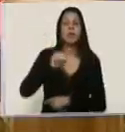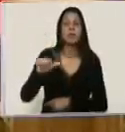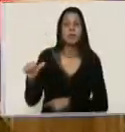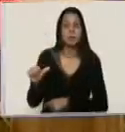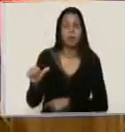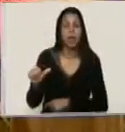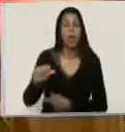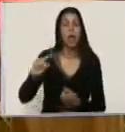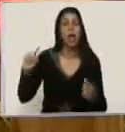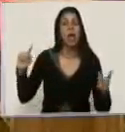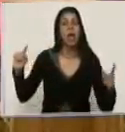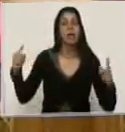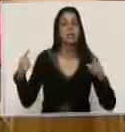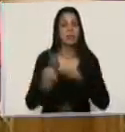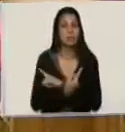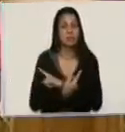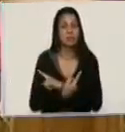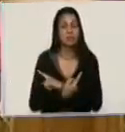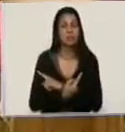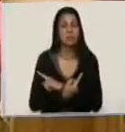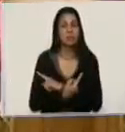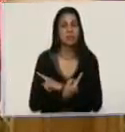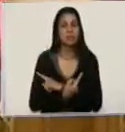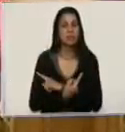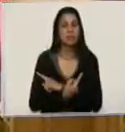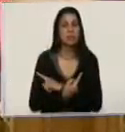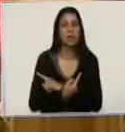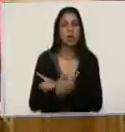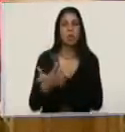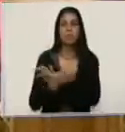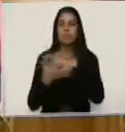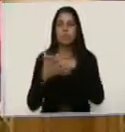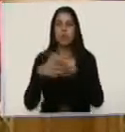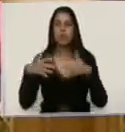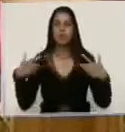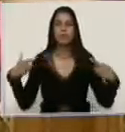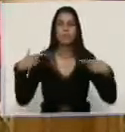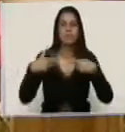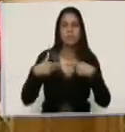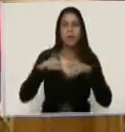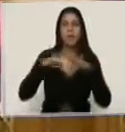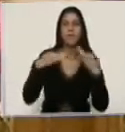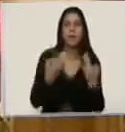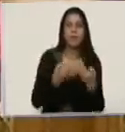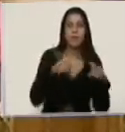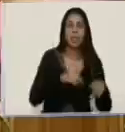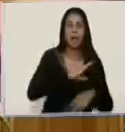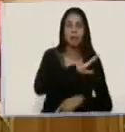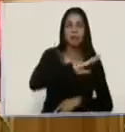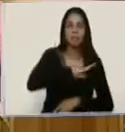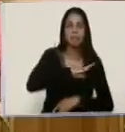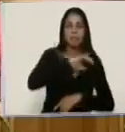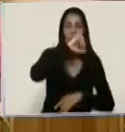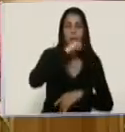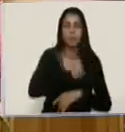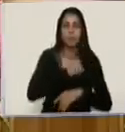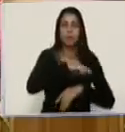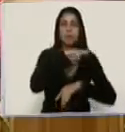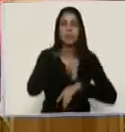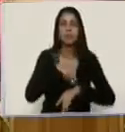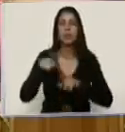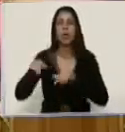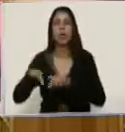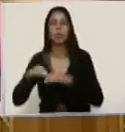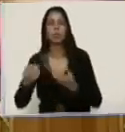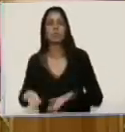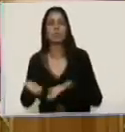cambio. Hay un conflicto en la familia real saudita entre el sector nacionalista y el sector entreguista, que está aplicando